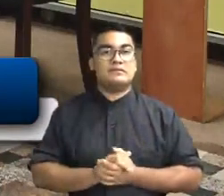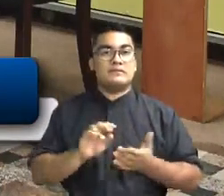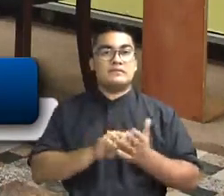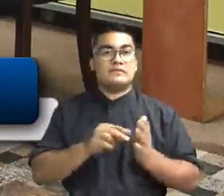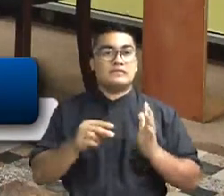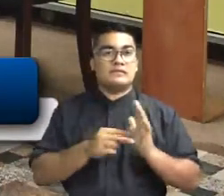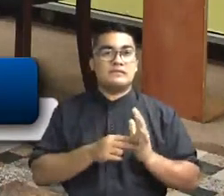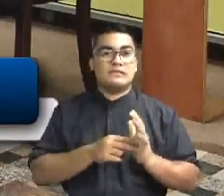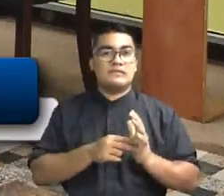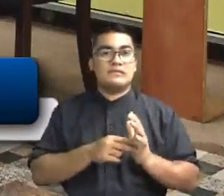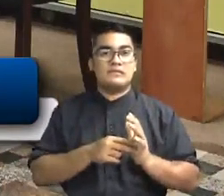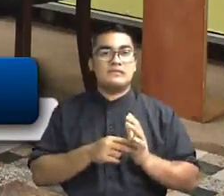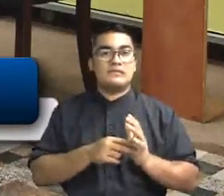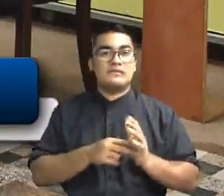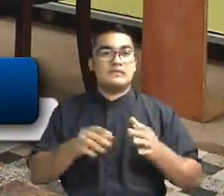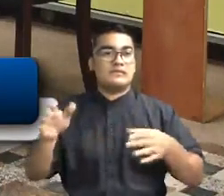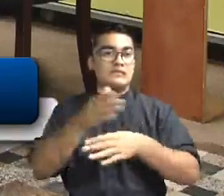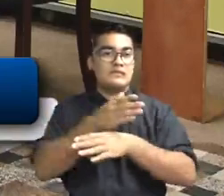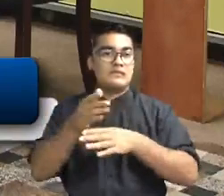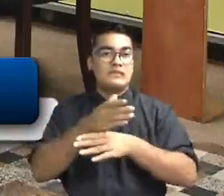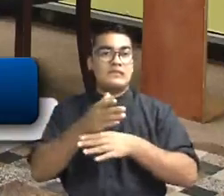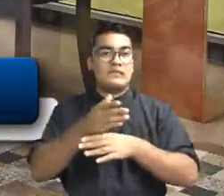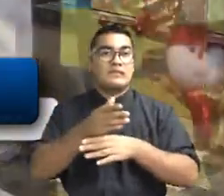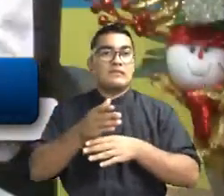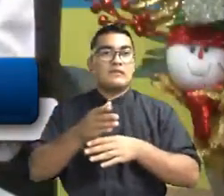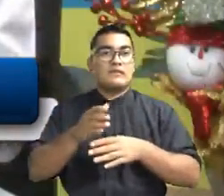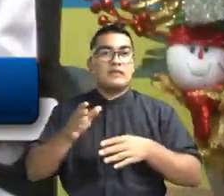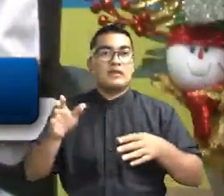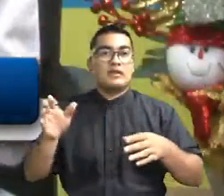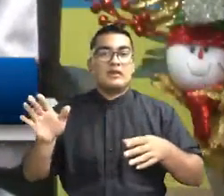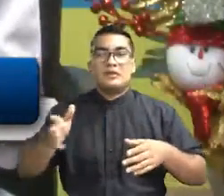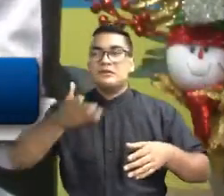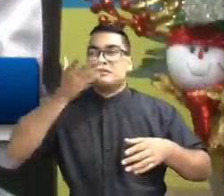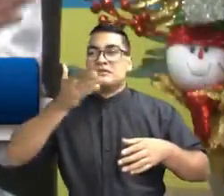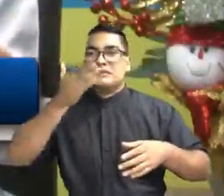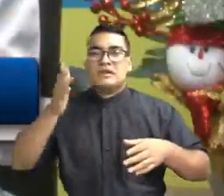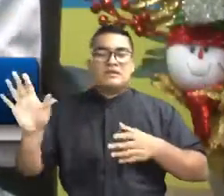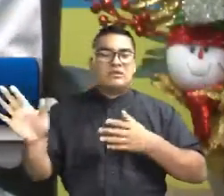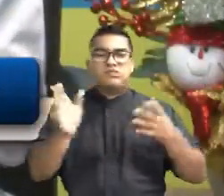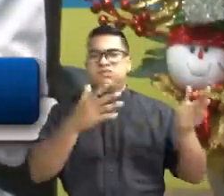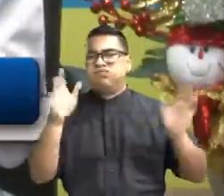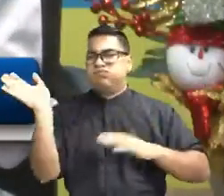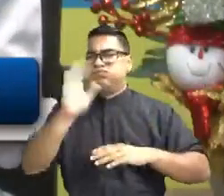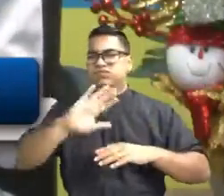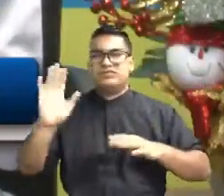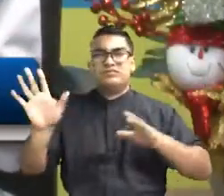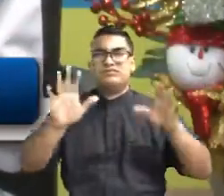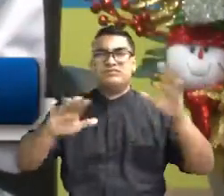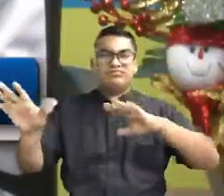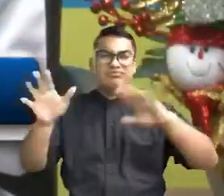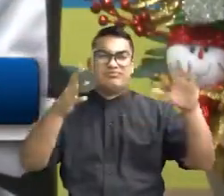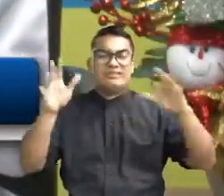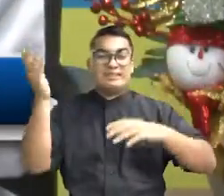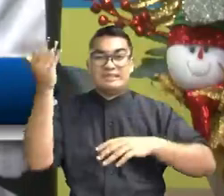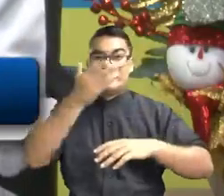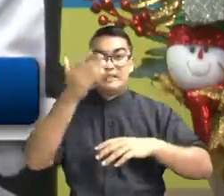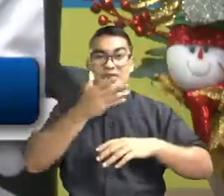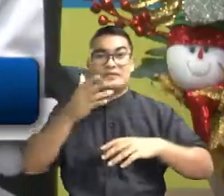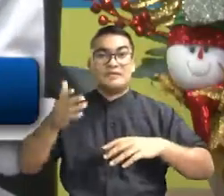la exposición a todo lo que sea humo, porque si bien es una enfermedad que más frecuentemente la vemos en aquellos